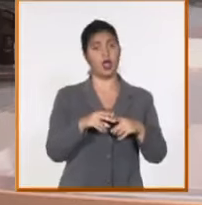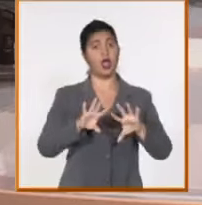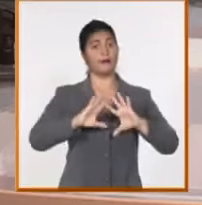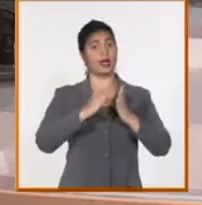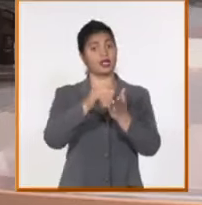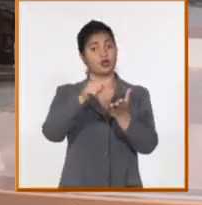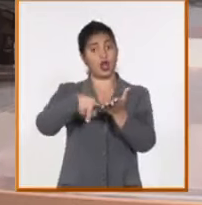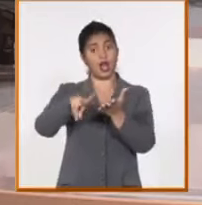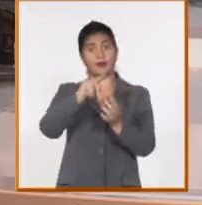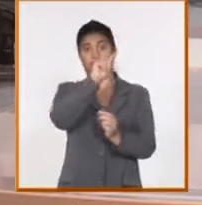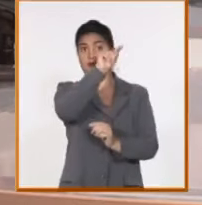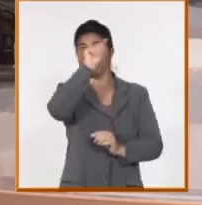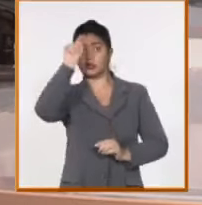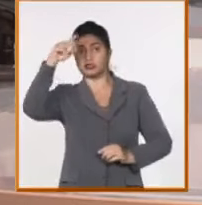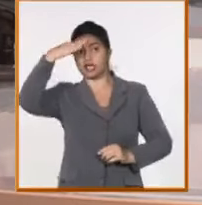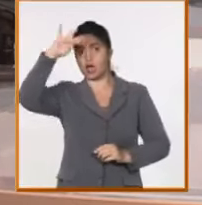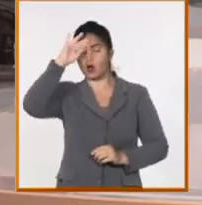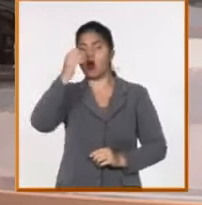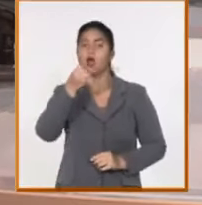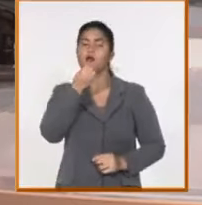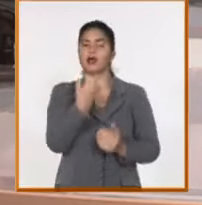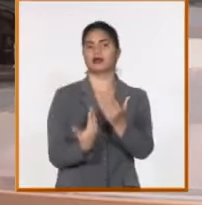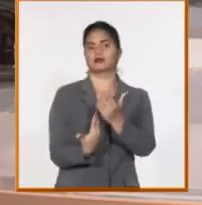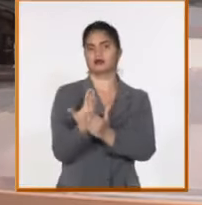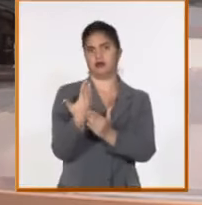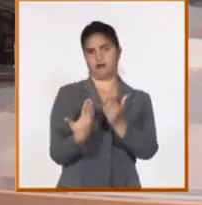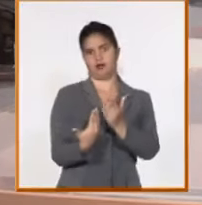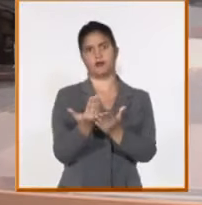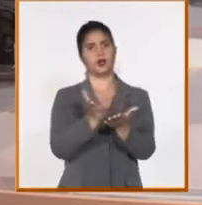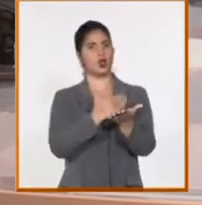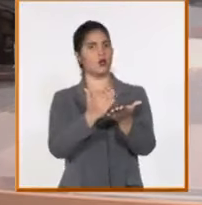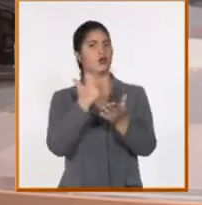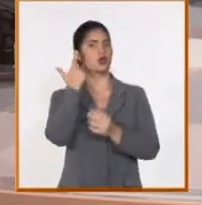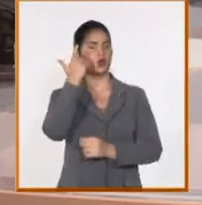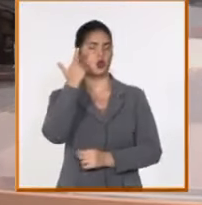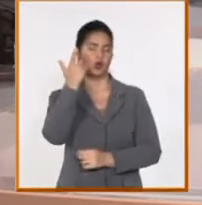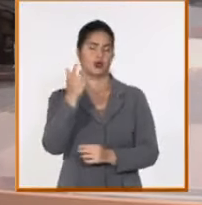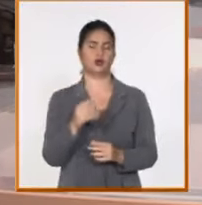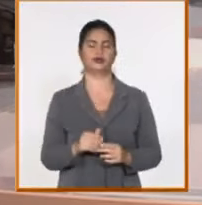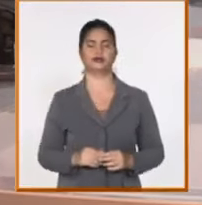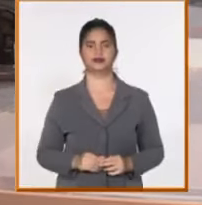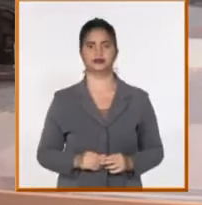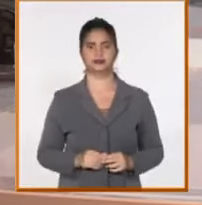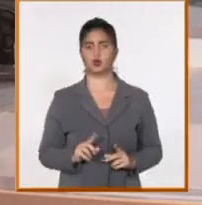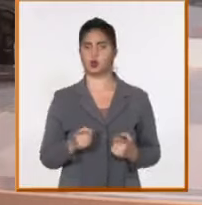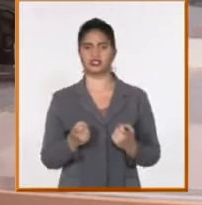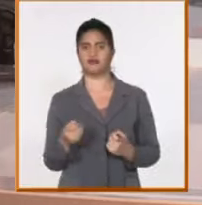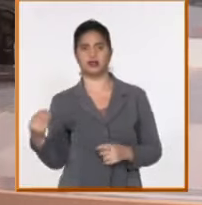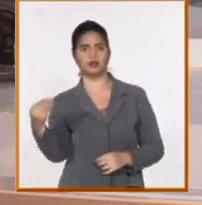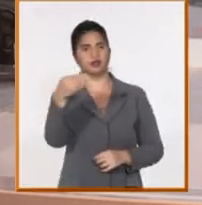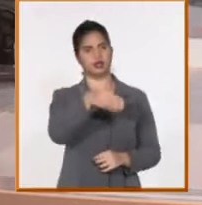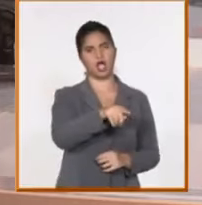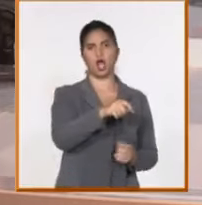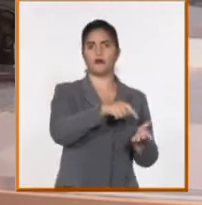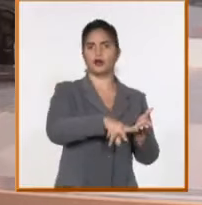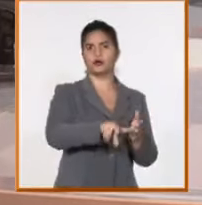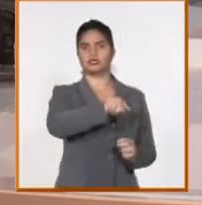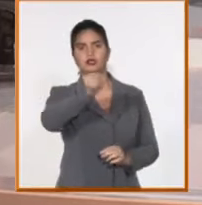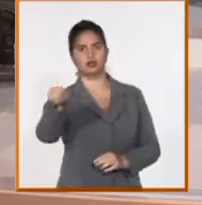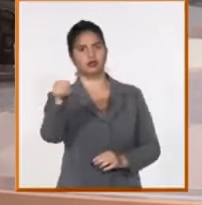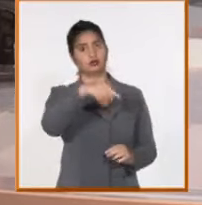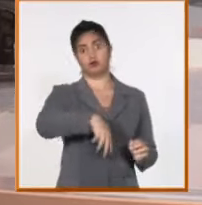reconversión tecnológica completa y además una mayor calidad en la prensa en la prensa cubana con estae que no nos ha